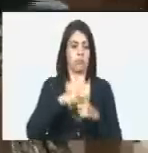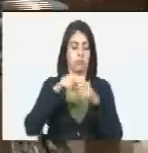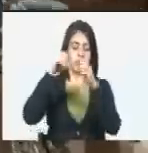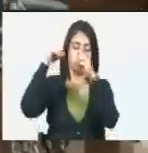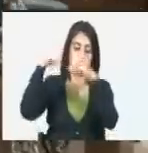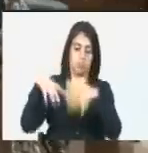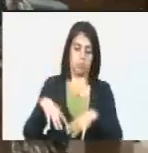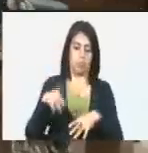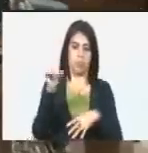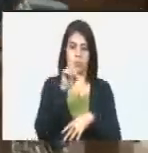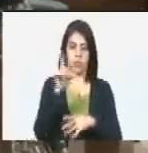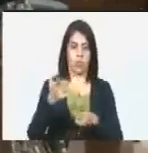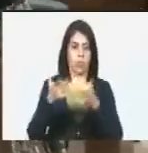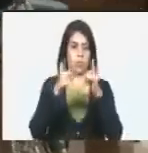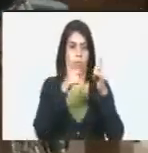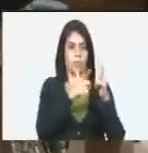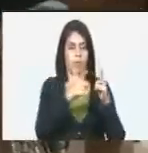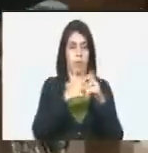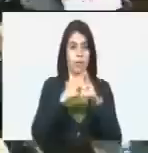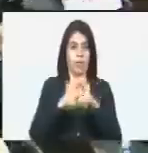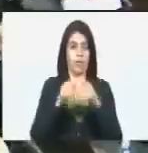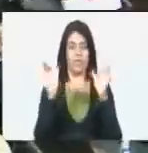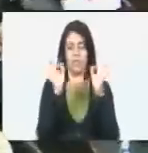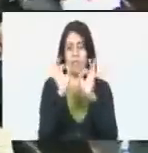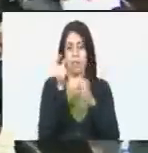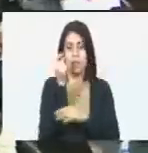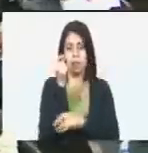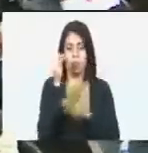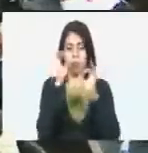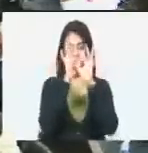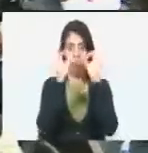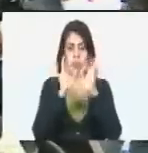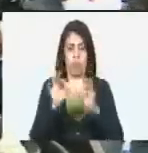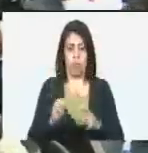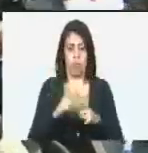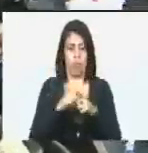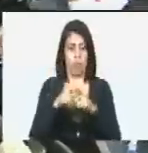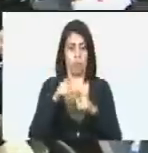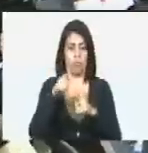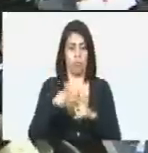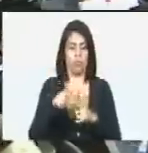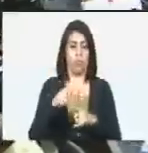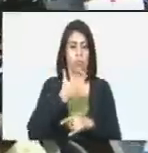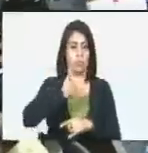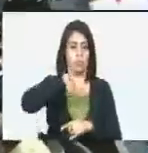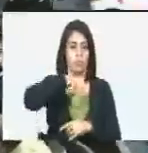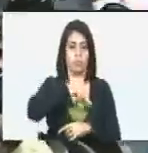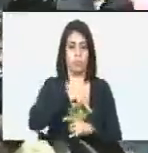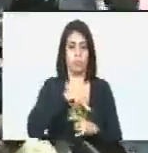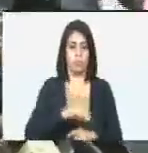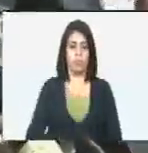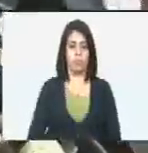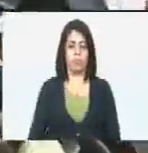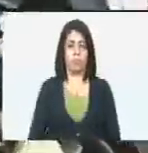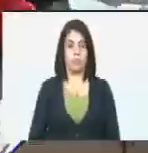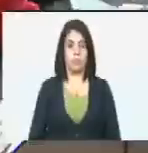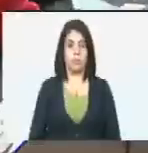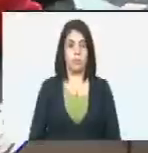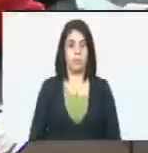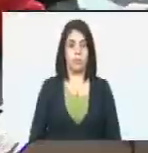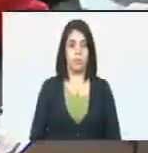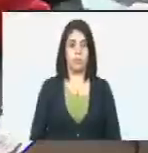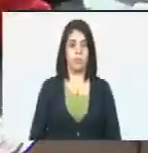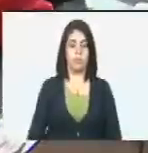a permitir de ninguna forma que nosotros perdamos un